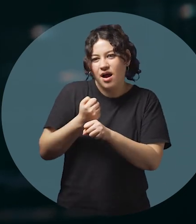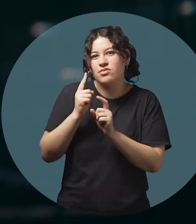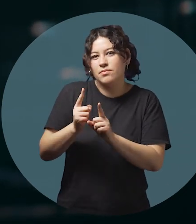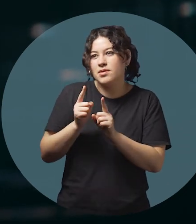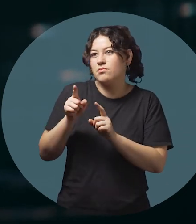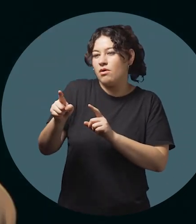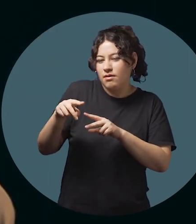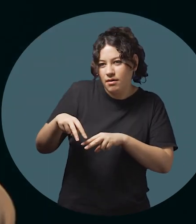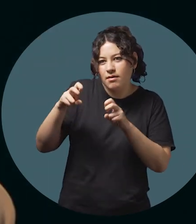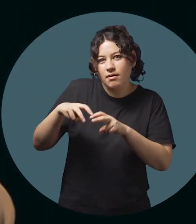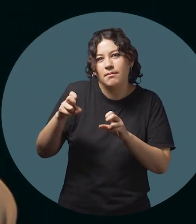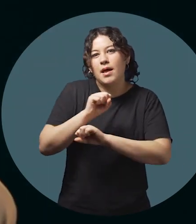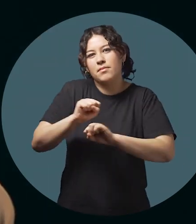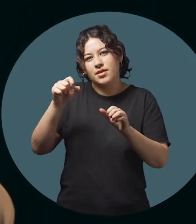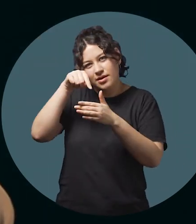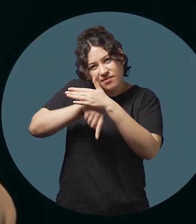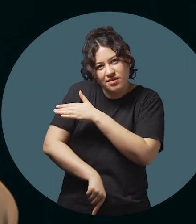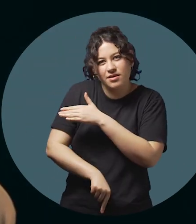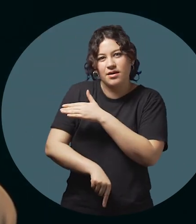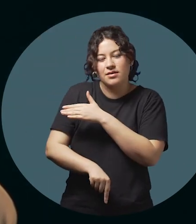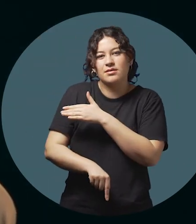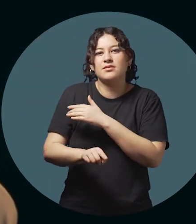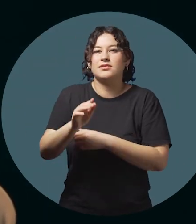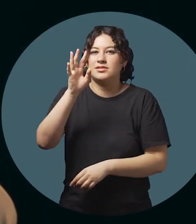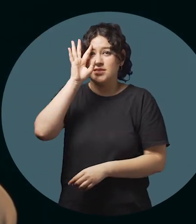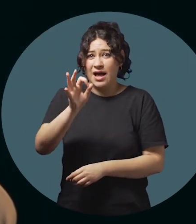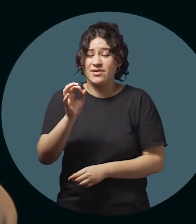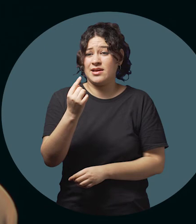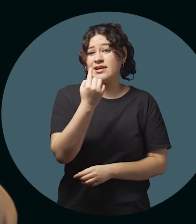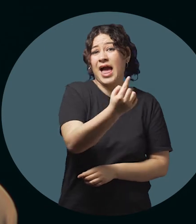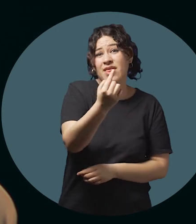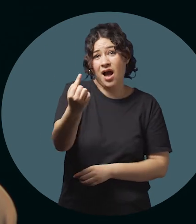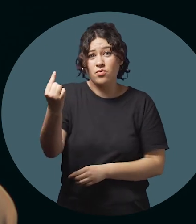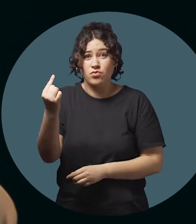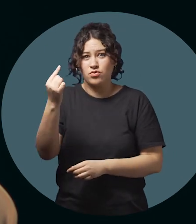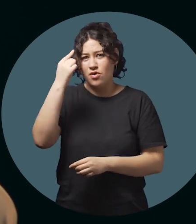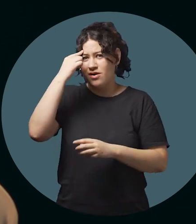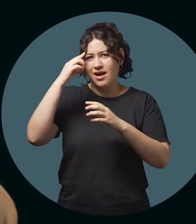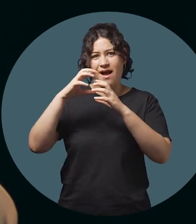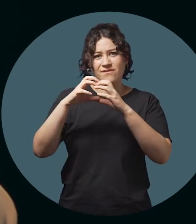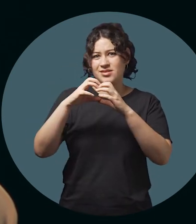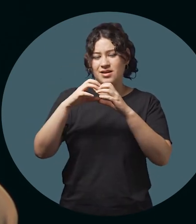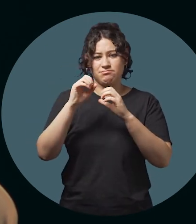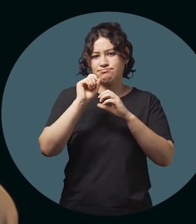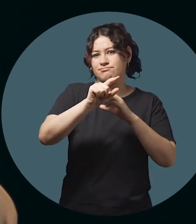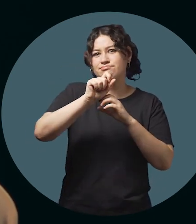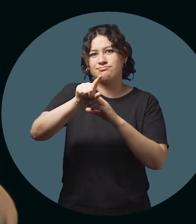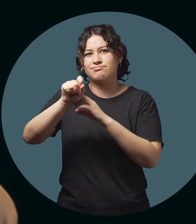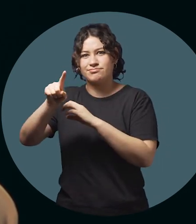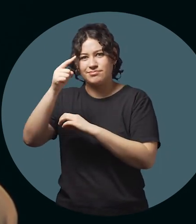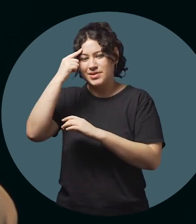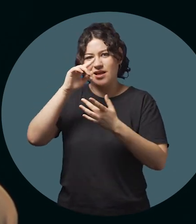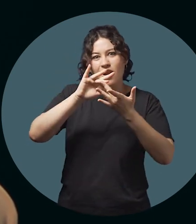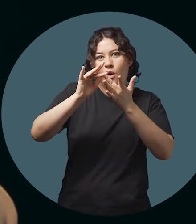está haciendo él para seguir profundizando? Saber que cada individuo y cada cabeza piensa y